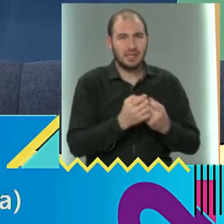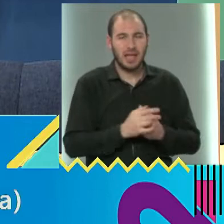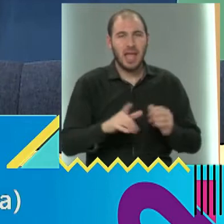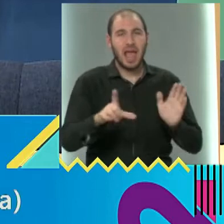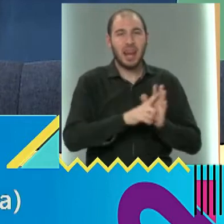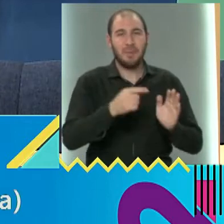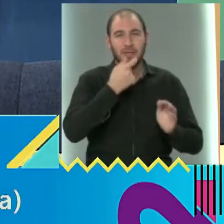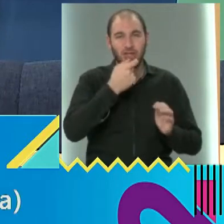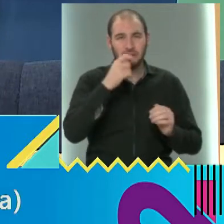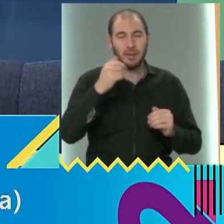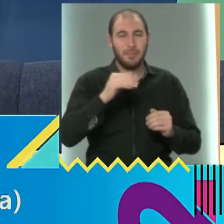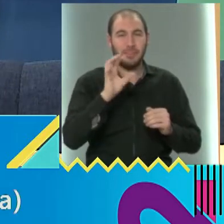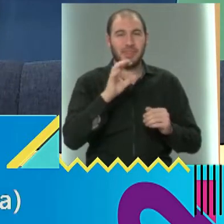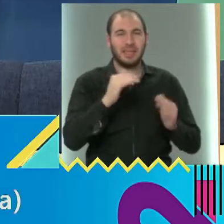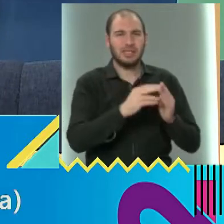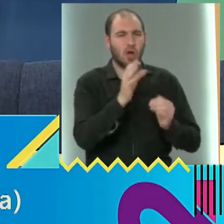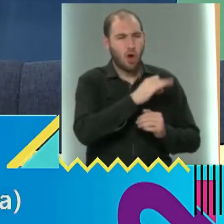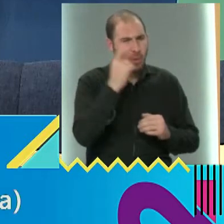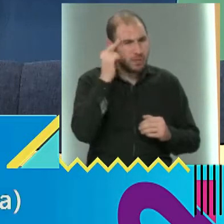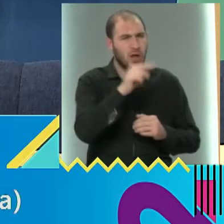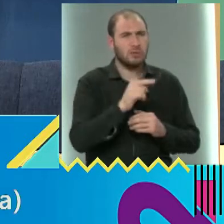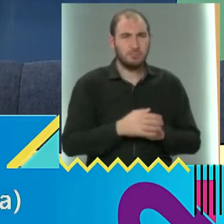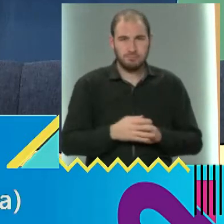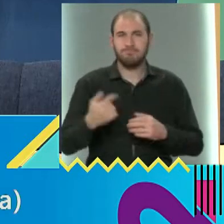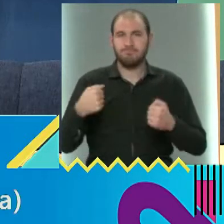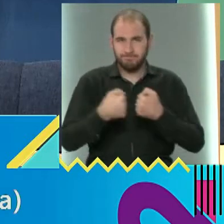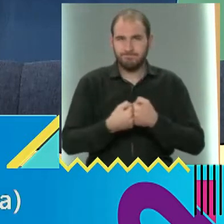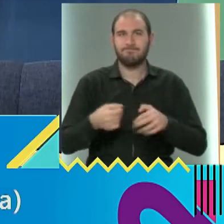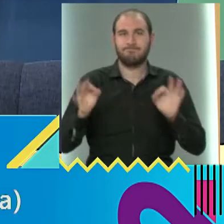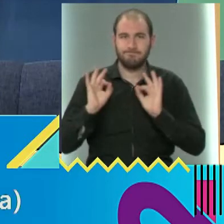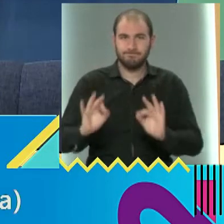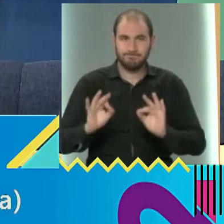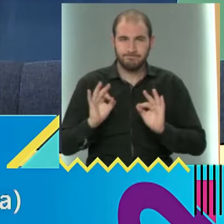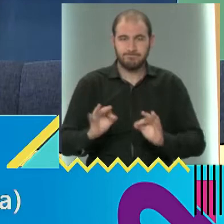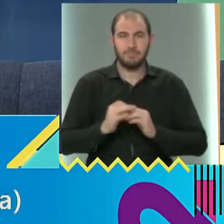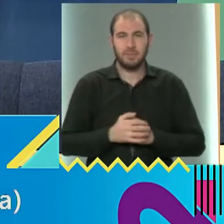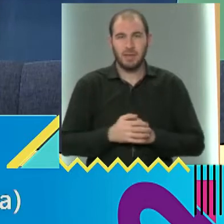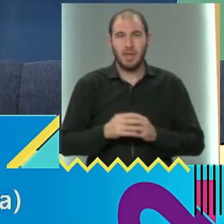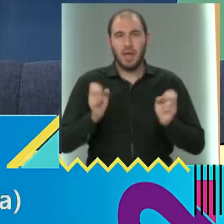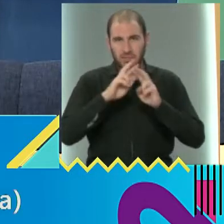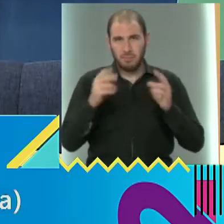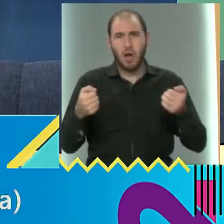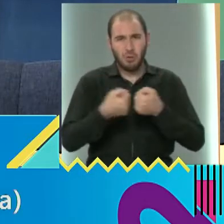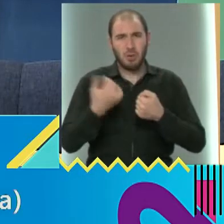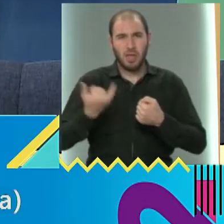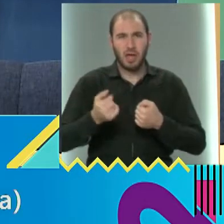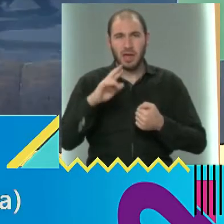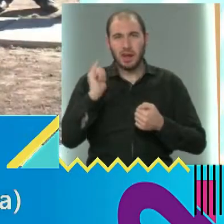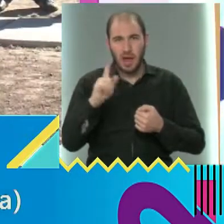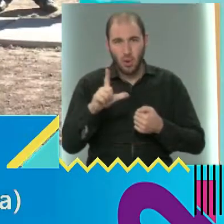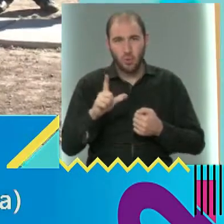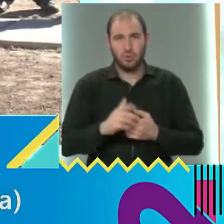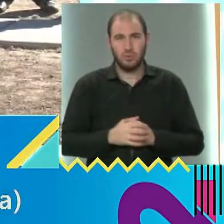ley provincial de vivienda. ¿Cuál es su opinión sobre esto? Coincidimos plenamente, tenemos muchos temas en común con Raúl